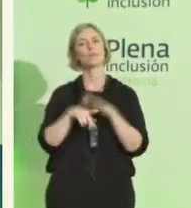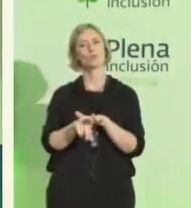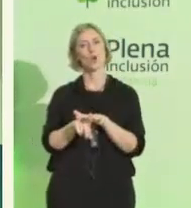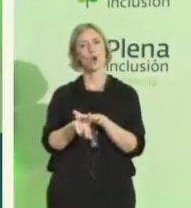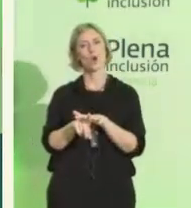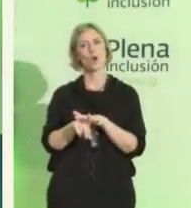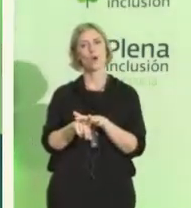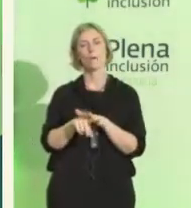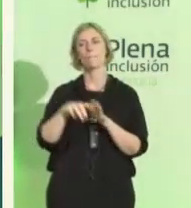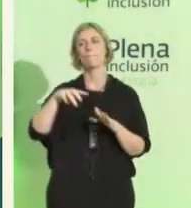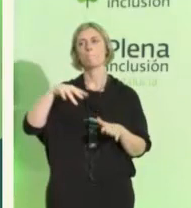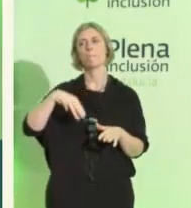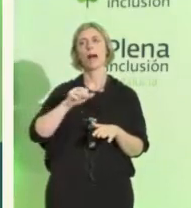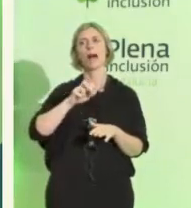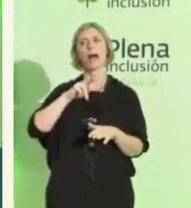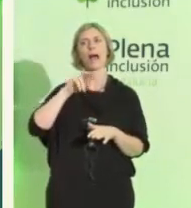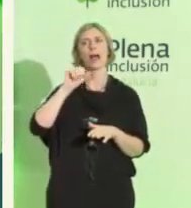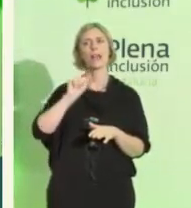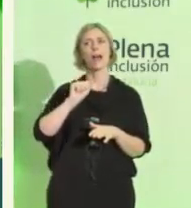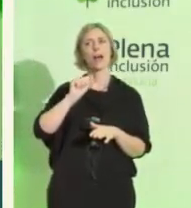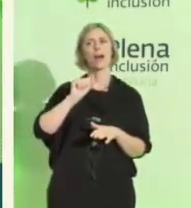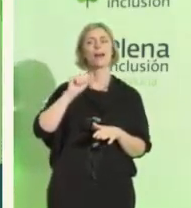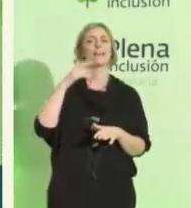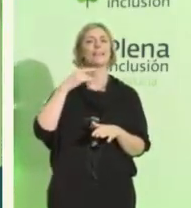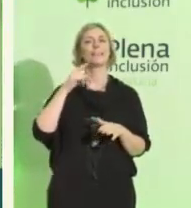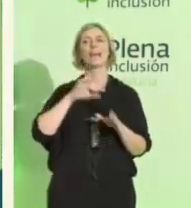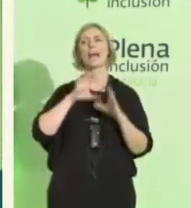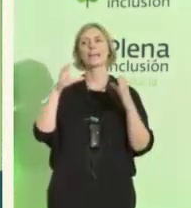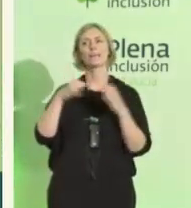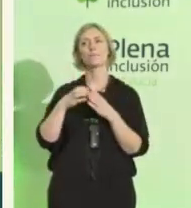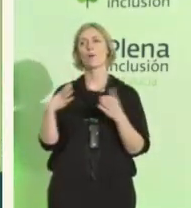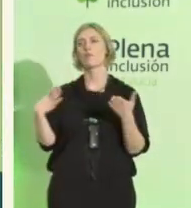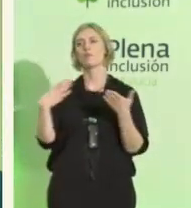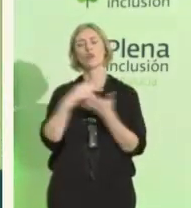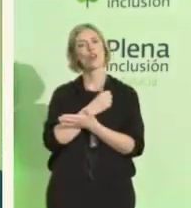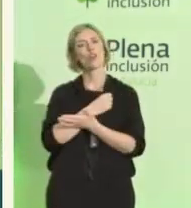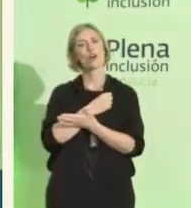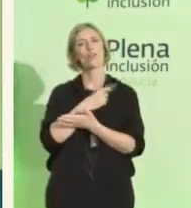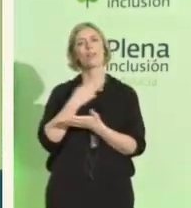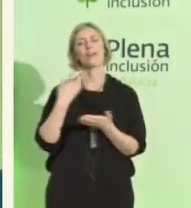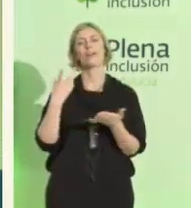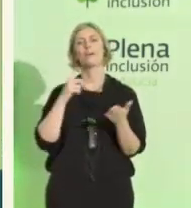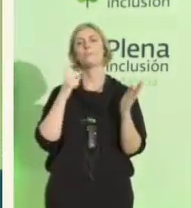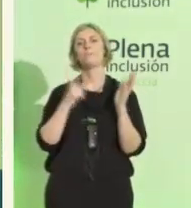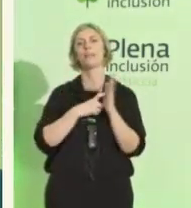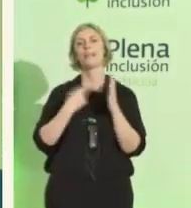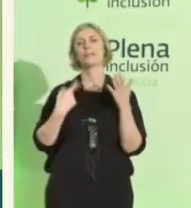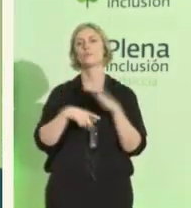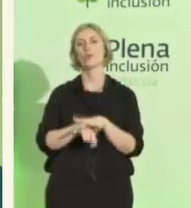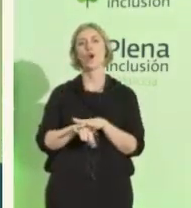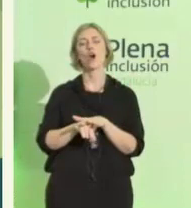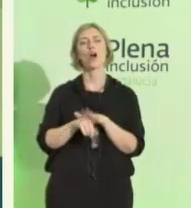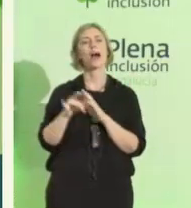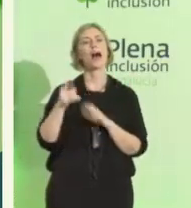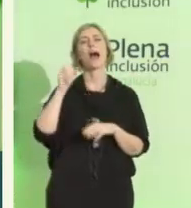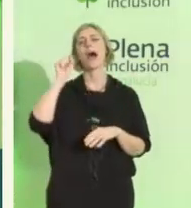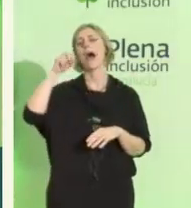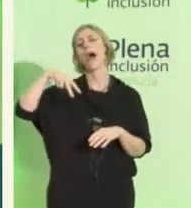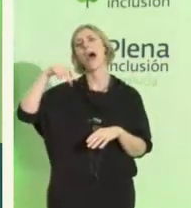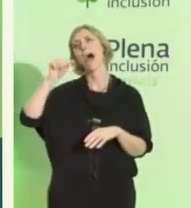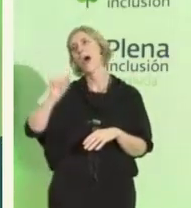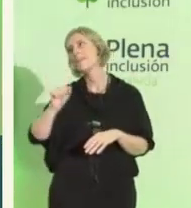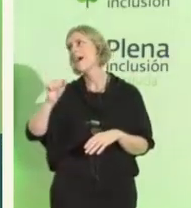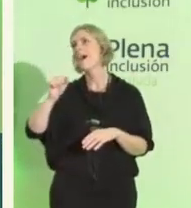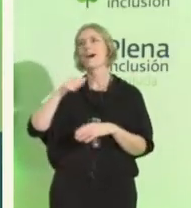amarla y a todos el tipo de plena inclusión en Amaya Ana y a todos